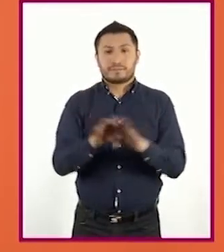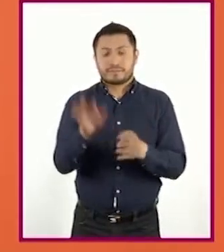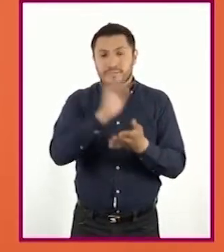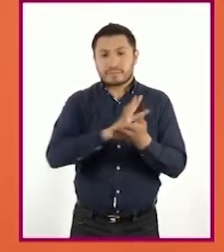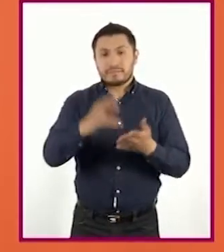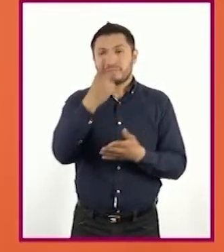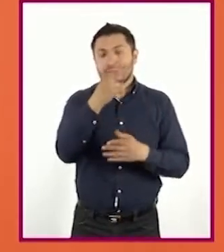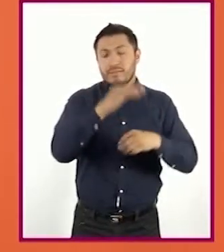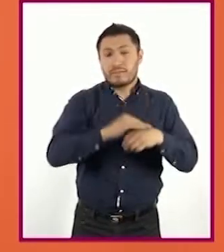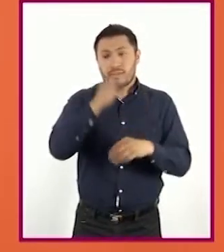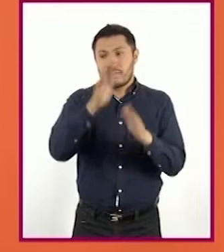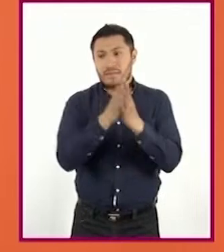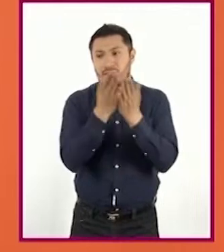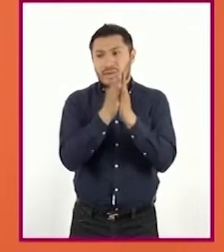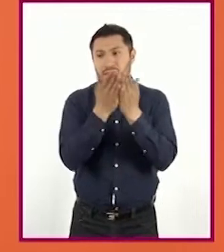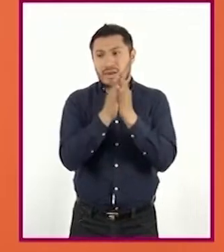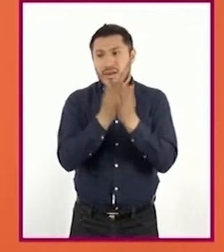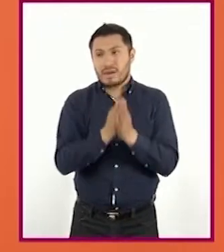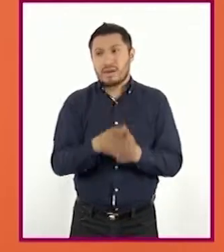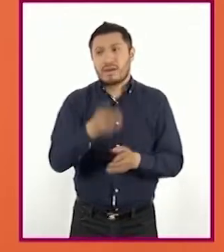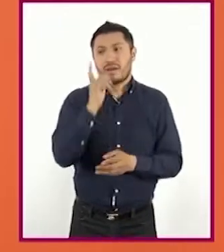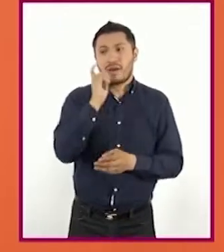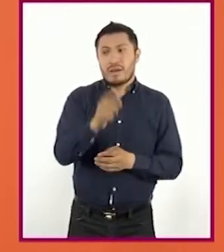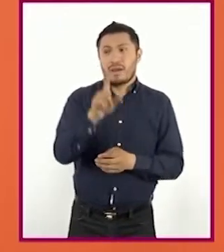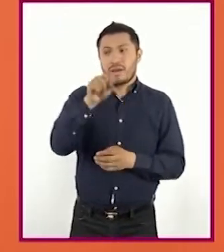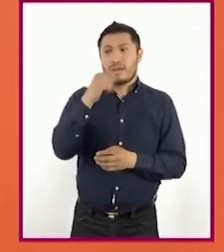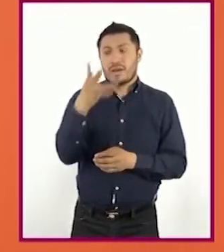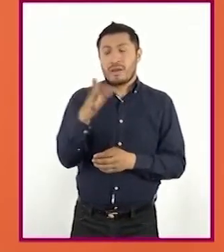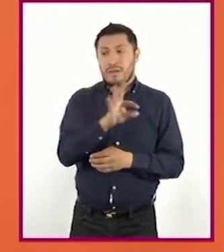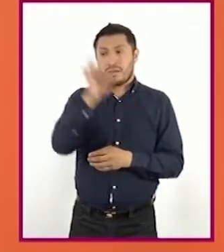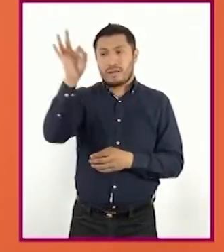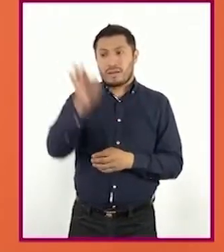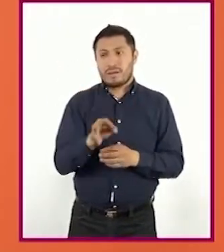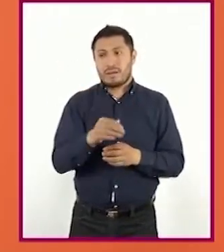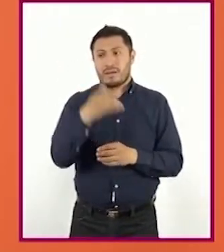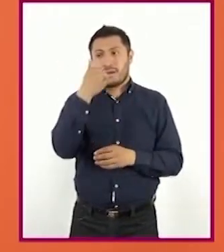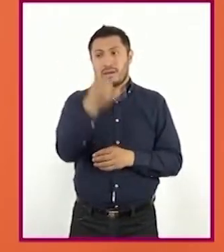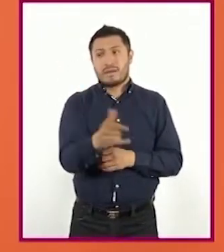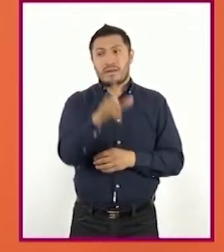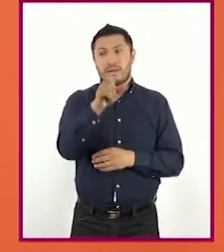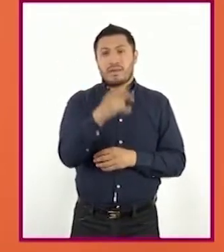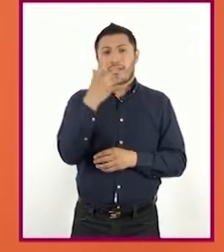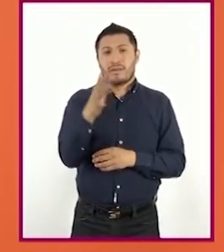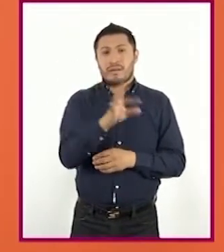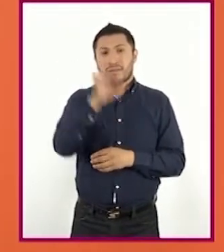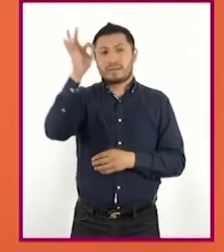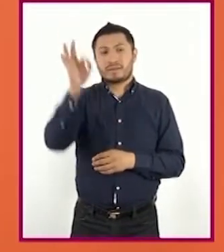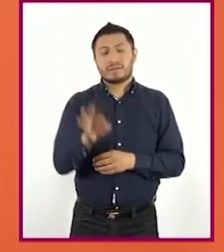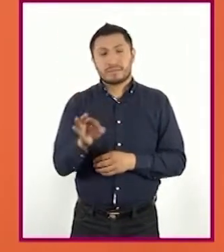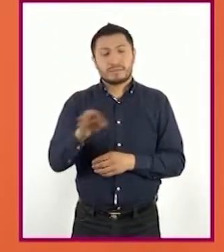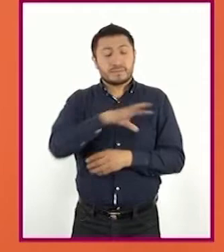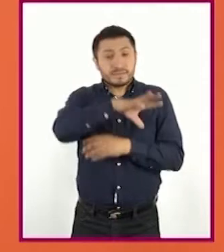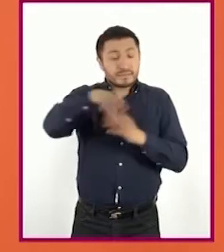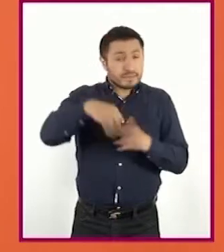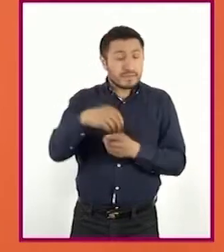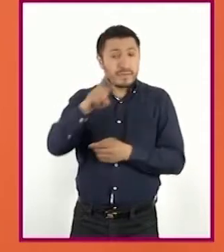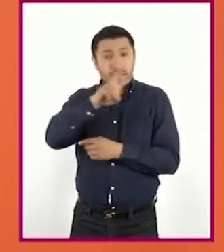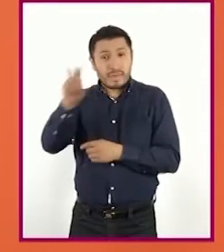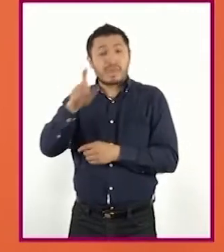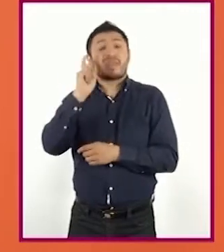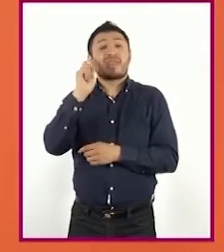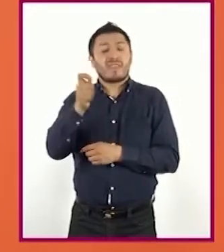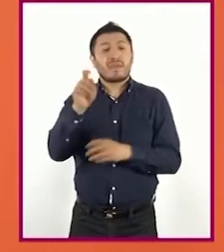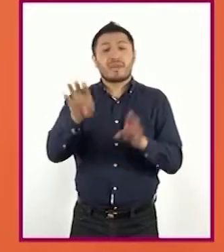leyeron 2 o más libros son el 75%. Y el 75% de 200 es